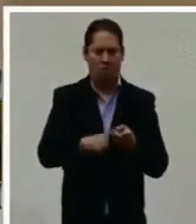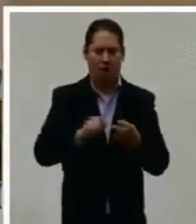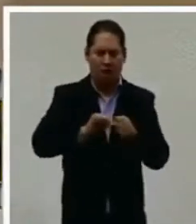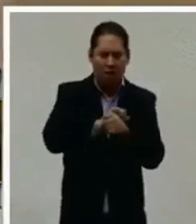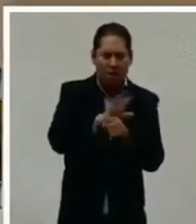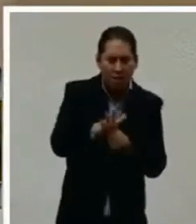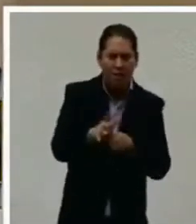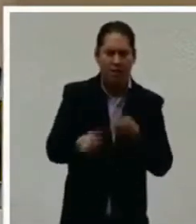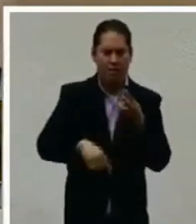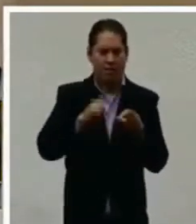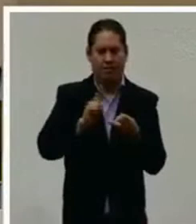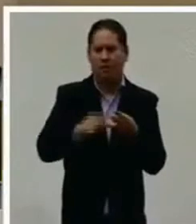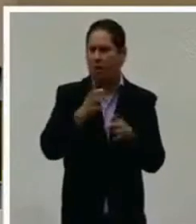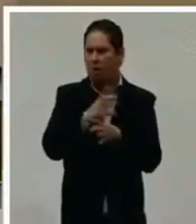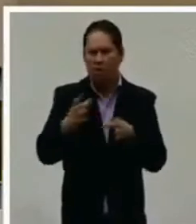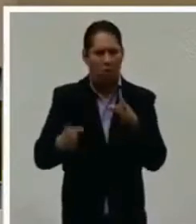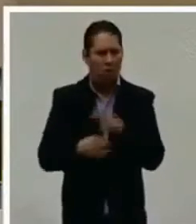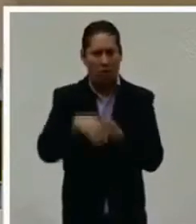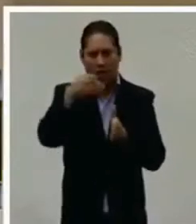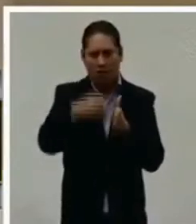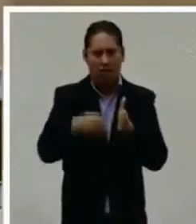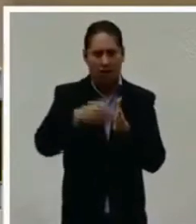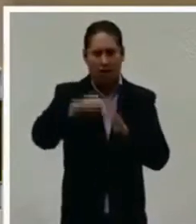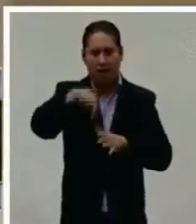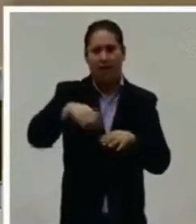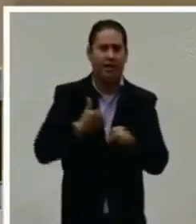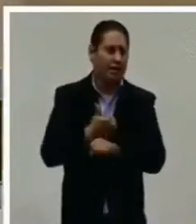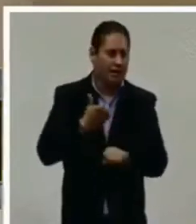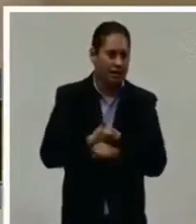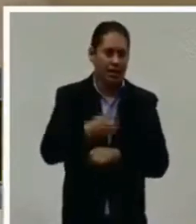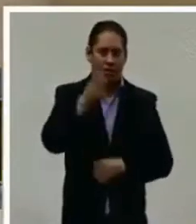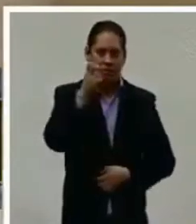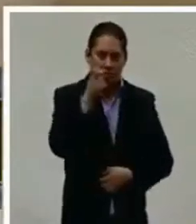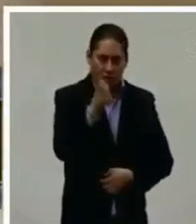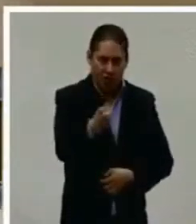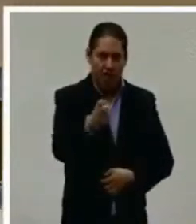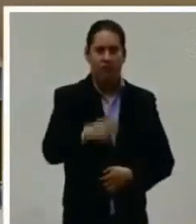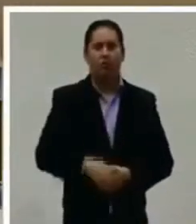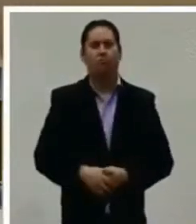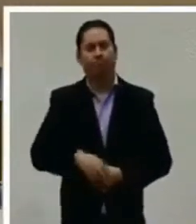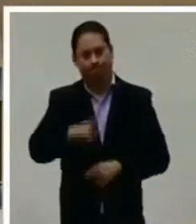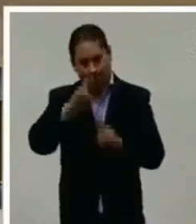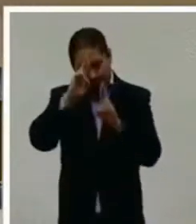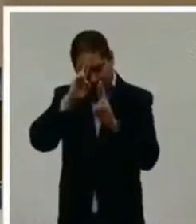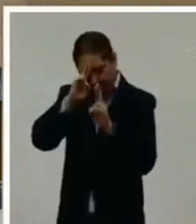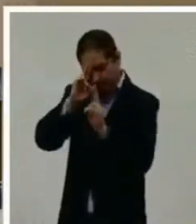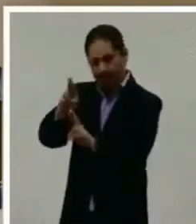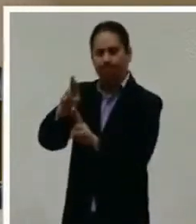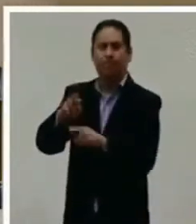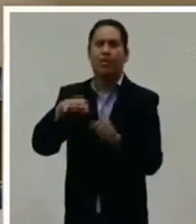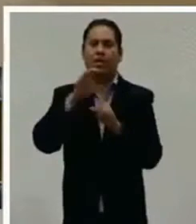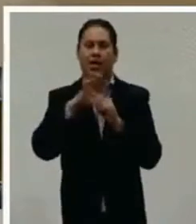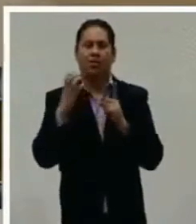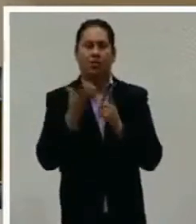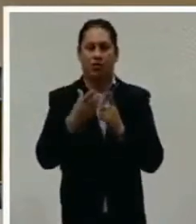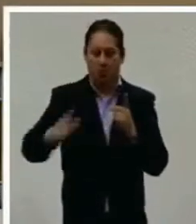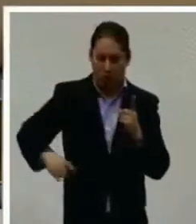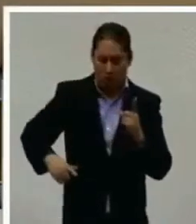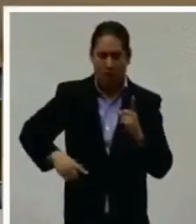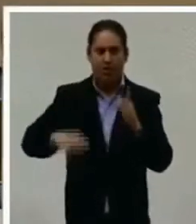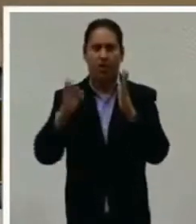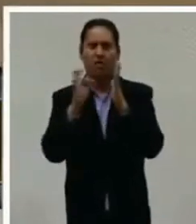la pandemia ocasionada por el COVID-19, y por eso reconozco el trabajo de la Comisión de Gobernación y